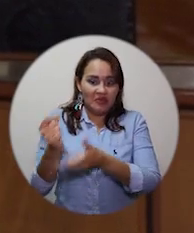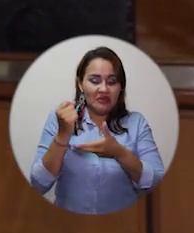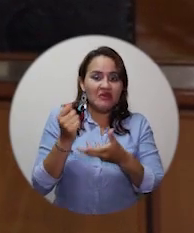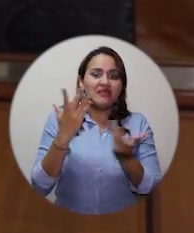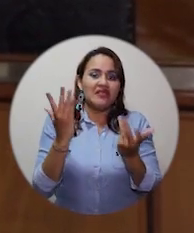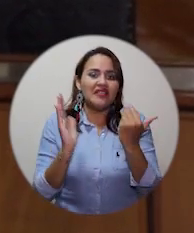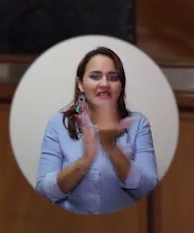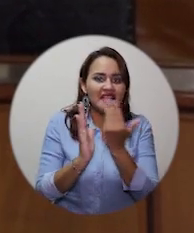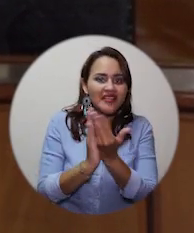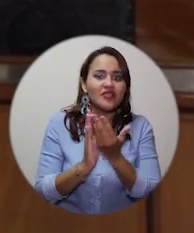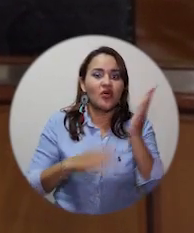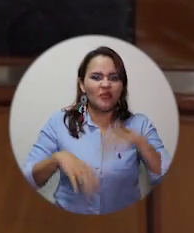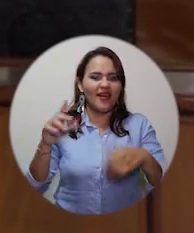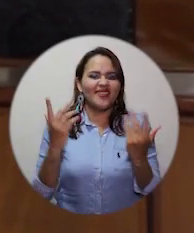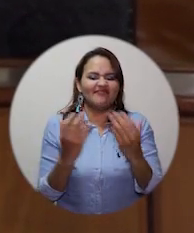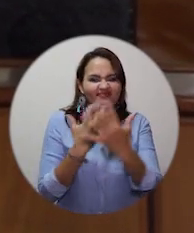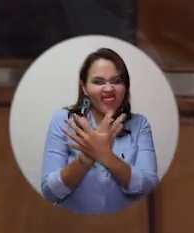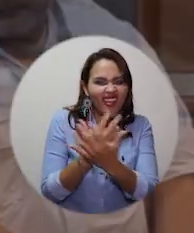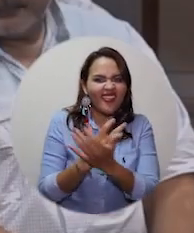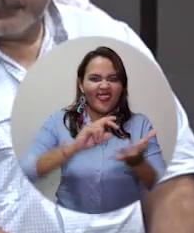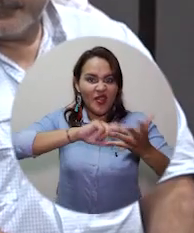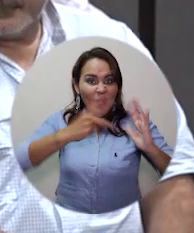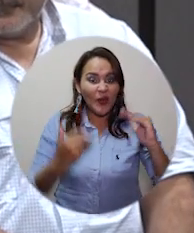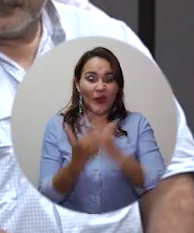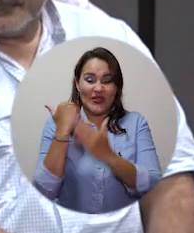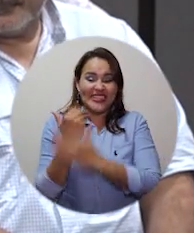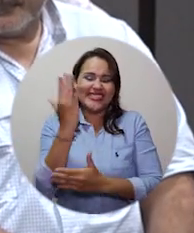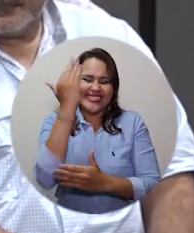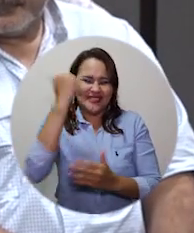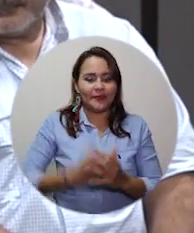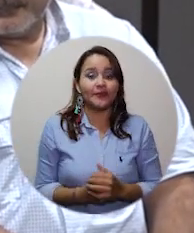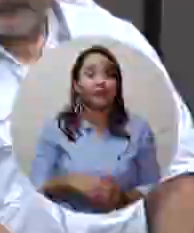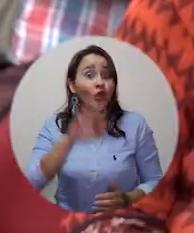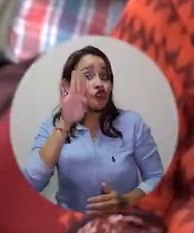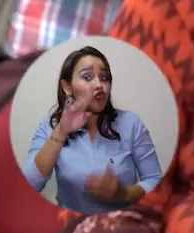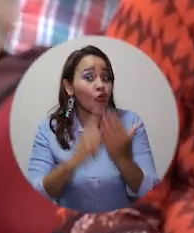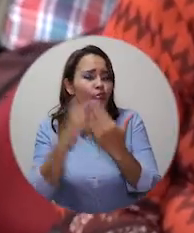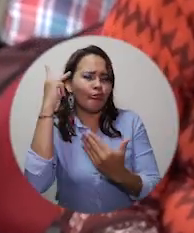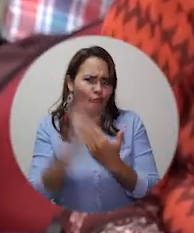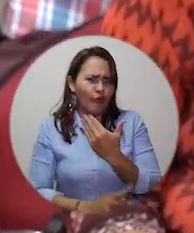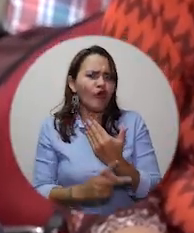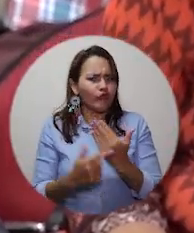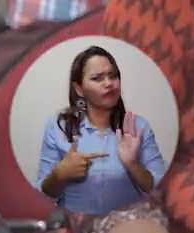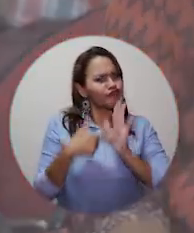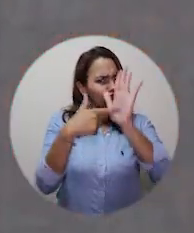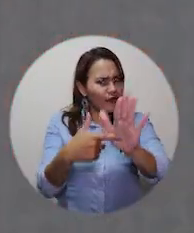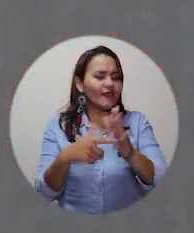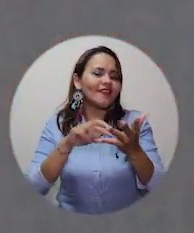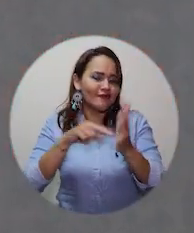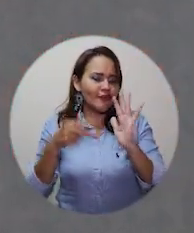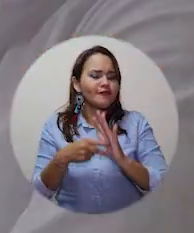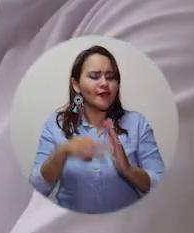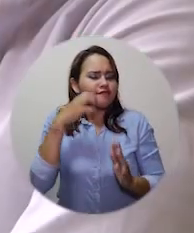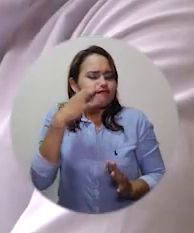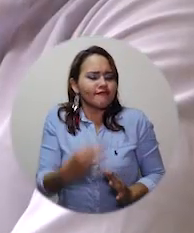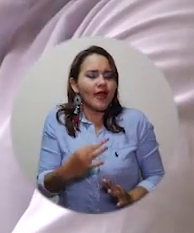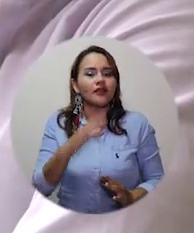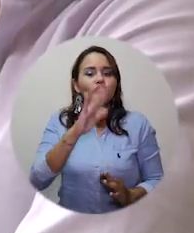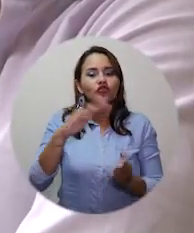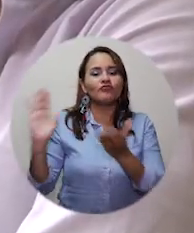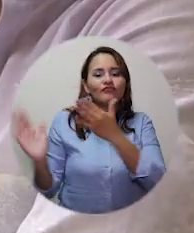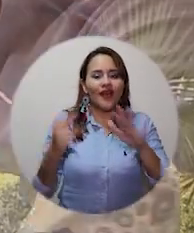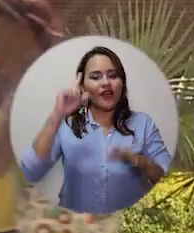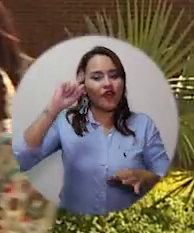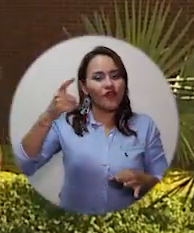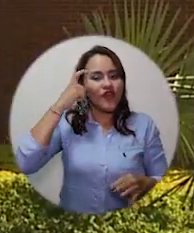través del Fondo de Ciencia, Tecnología e Innovación. Con la consecución de este proyecto es evidente el compromiso de Unimagdalena con la comunidad dentro del Plan de